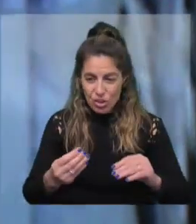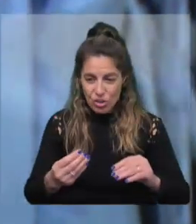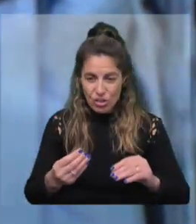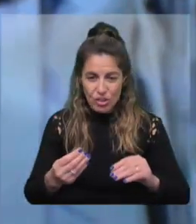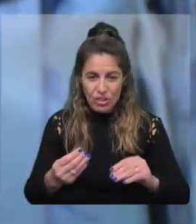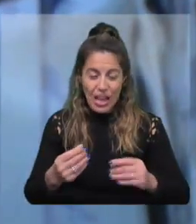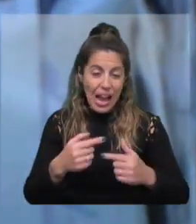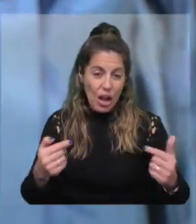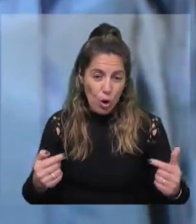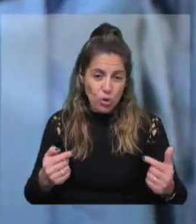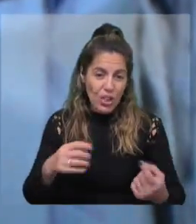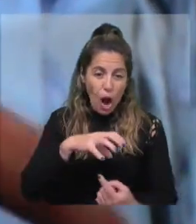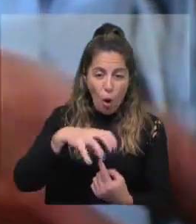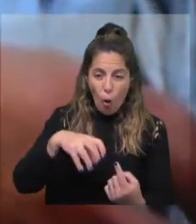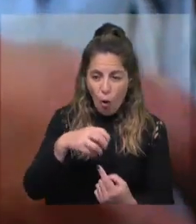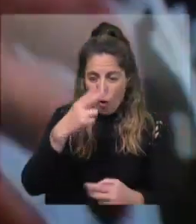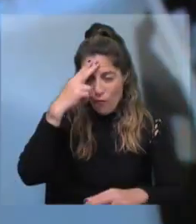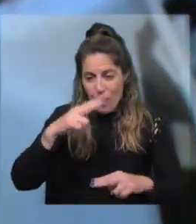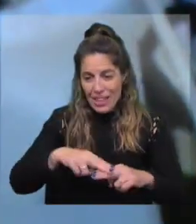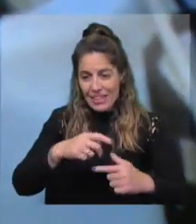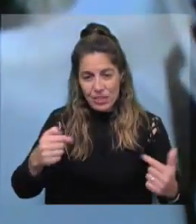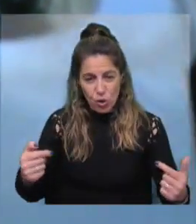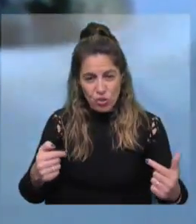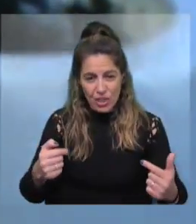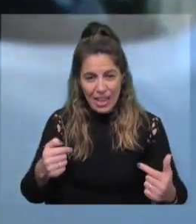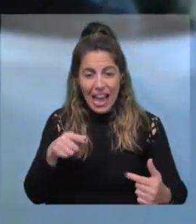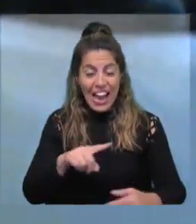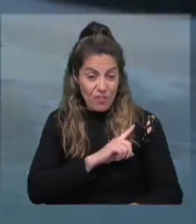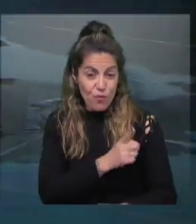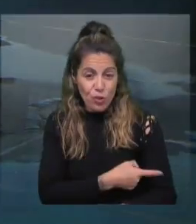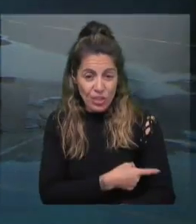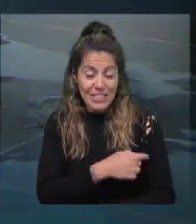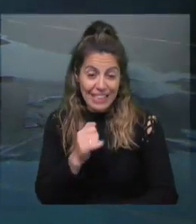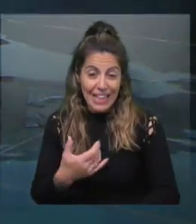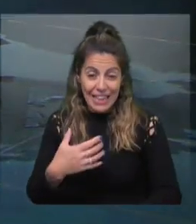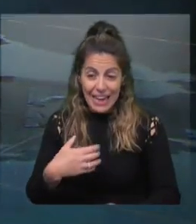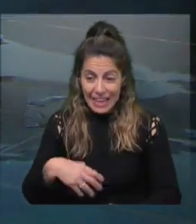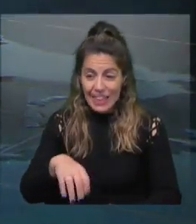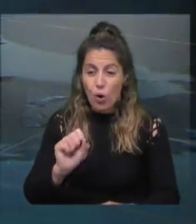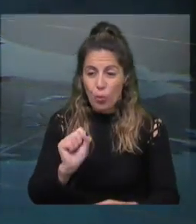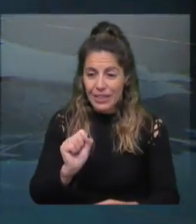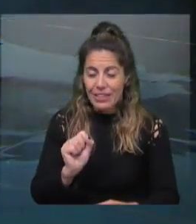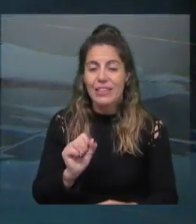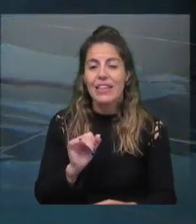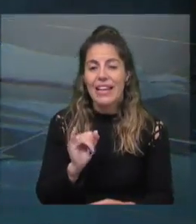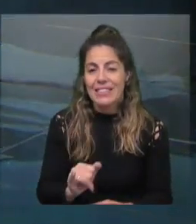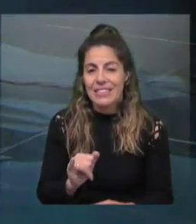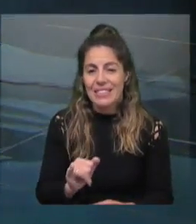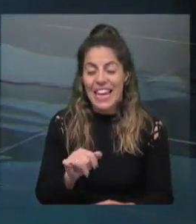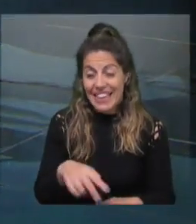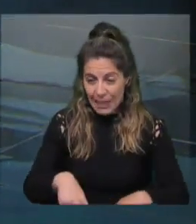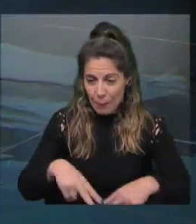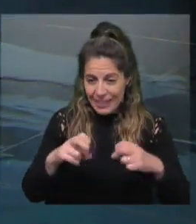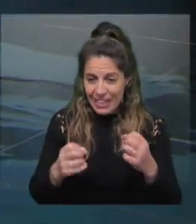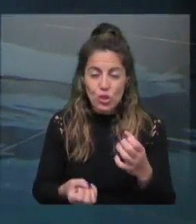los patógenos, hongos, otro tipo de afecciones. Ahí hay fortalezas que hay que redescubrir de alguna manera. En realidad, esta investigación